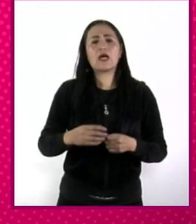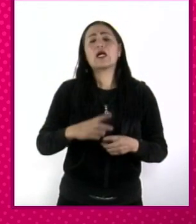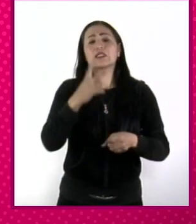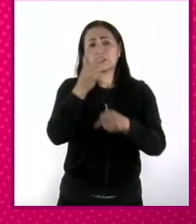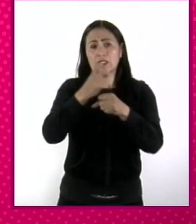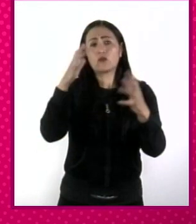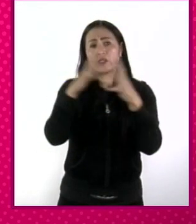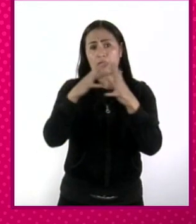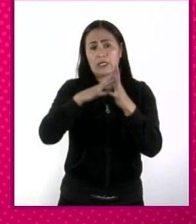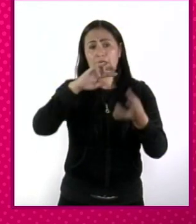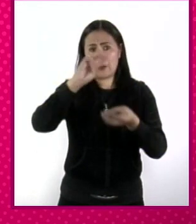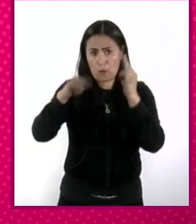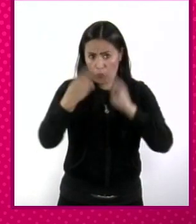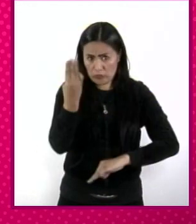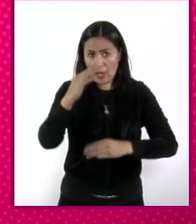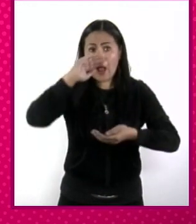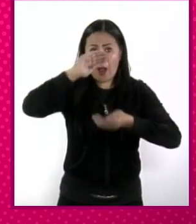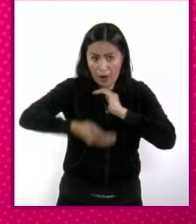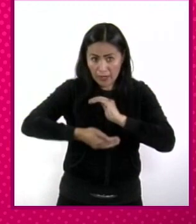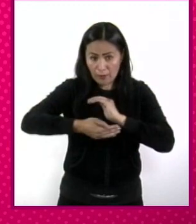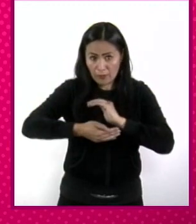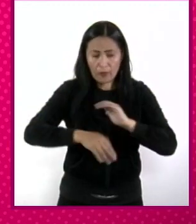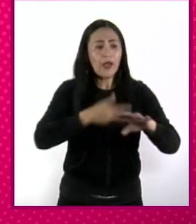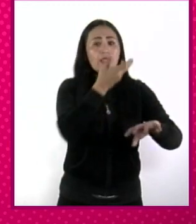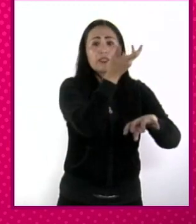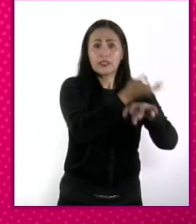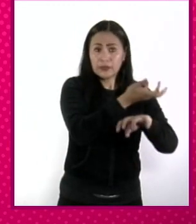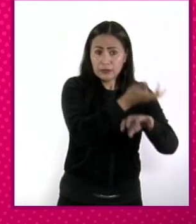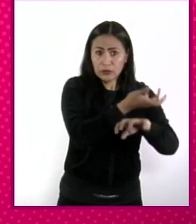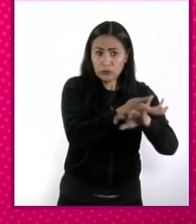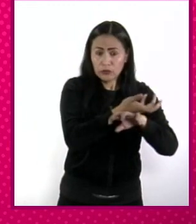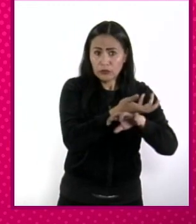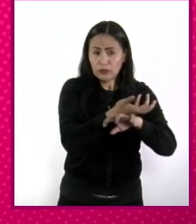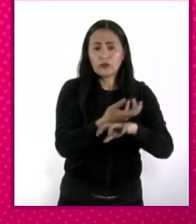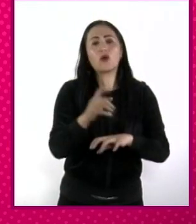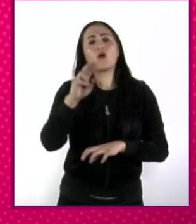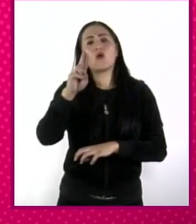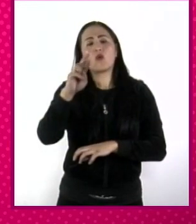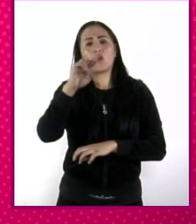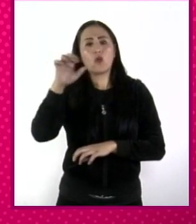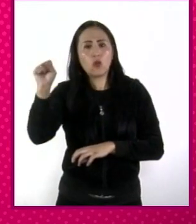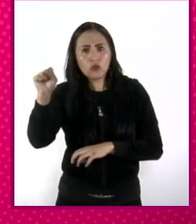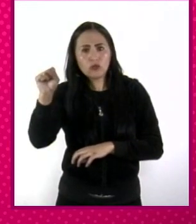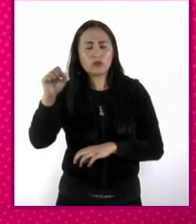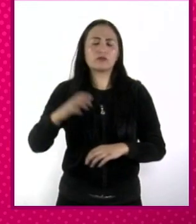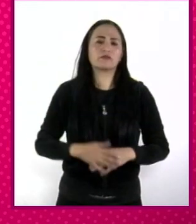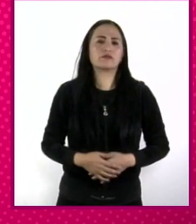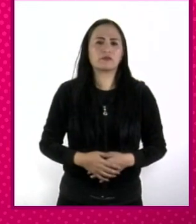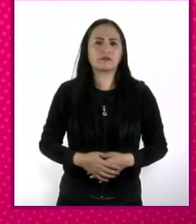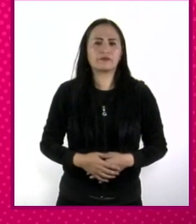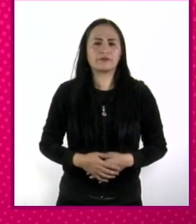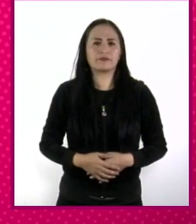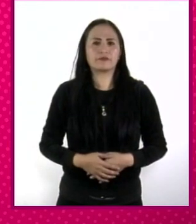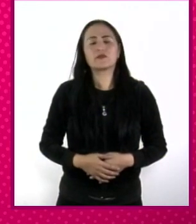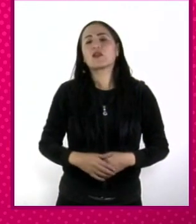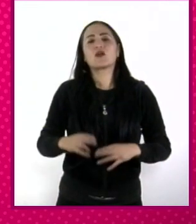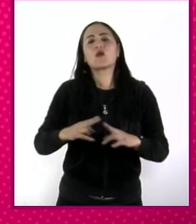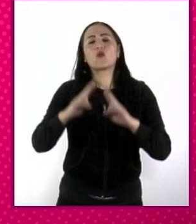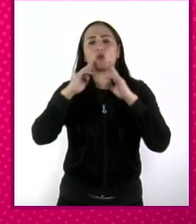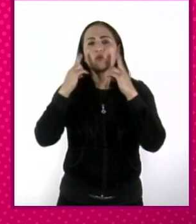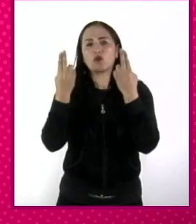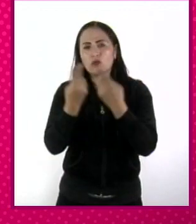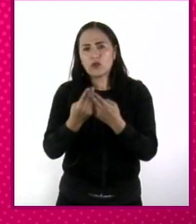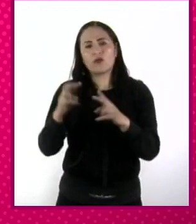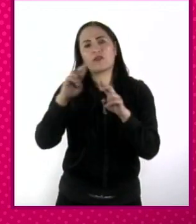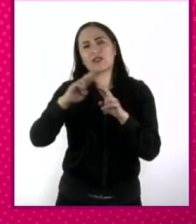Segunda Guerra Mundial, tanto Estados Unidos como la Unión Soviética, o mejor dicho, la Unión de Repúblicas